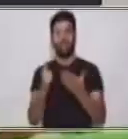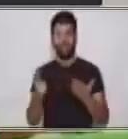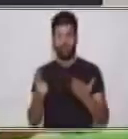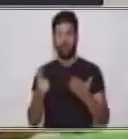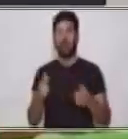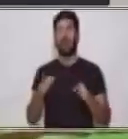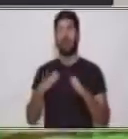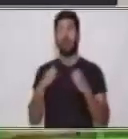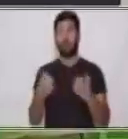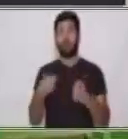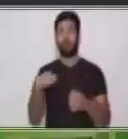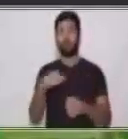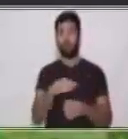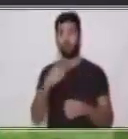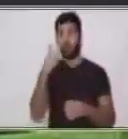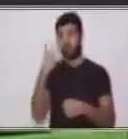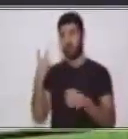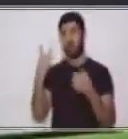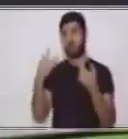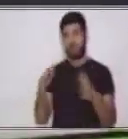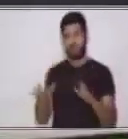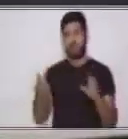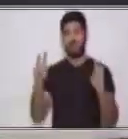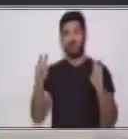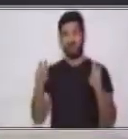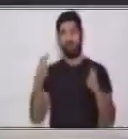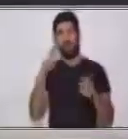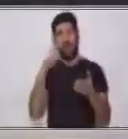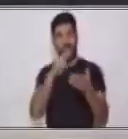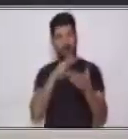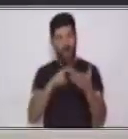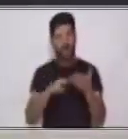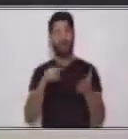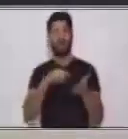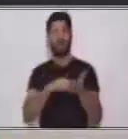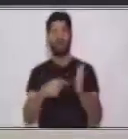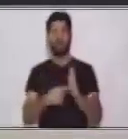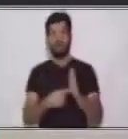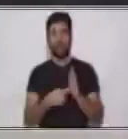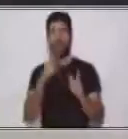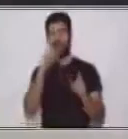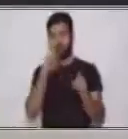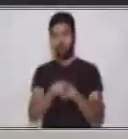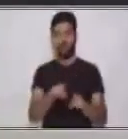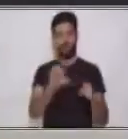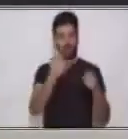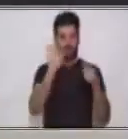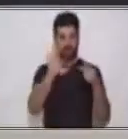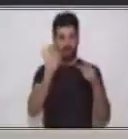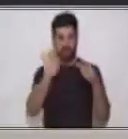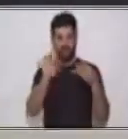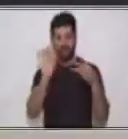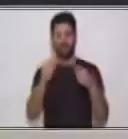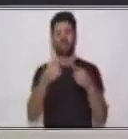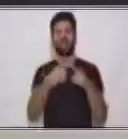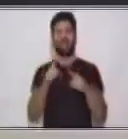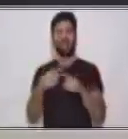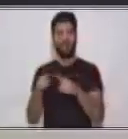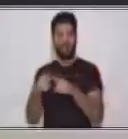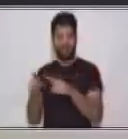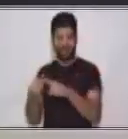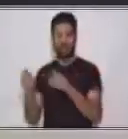logramos identificar lo que es literatura y también hemos identificado diferentes corrientes literarias o también